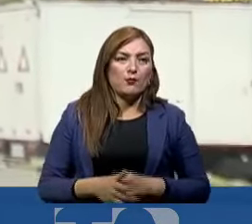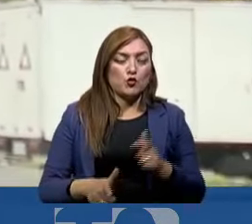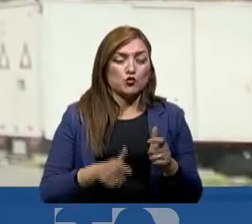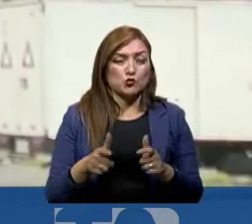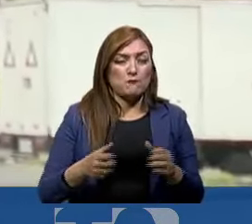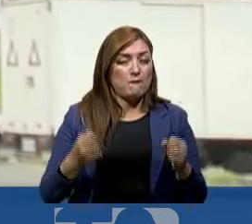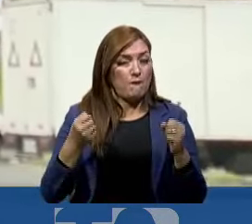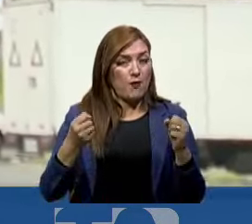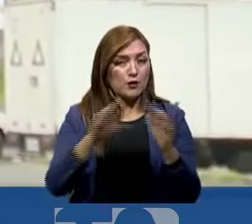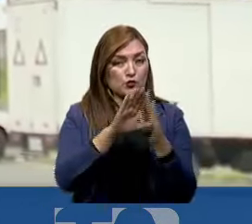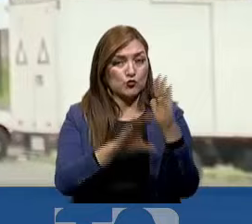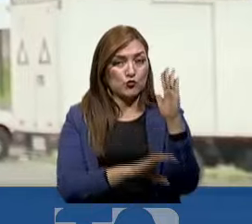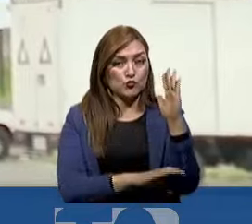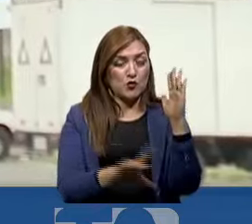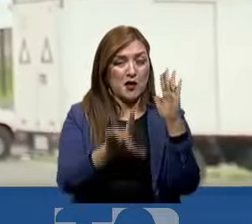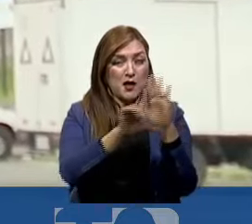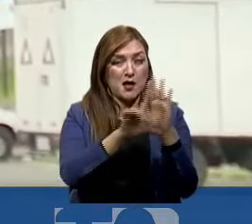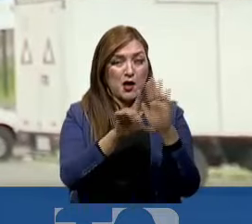de la Constitución,